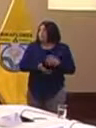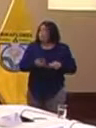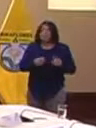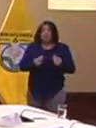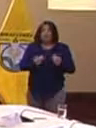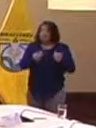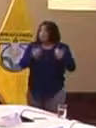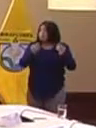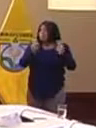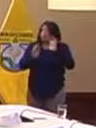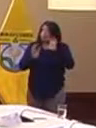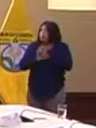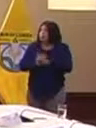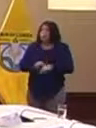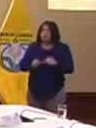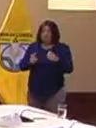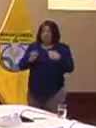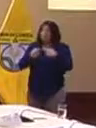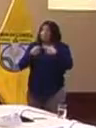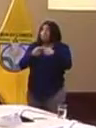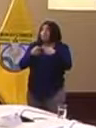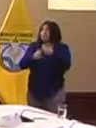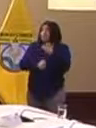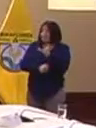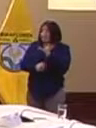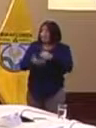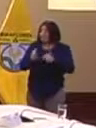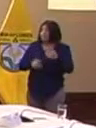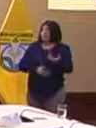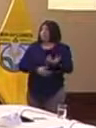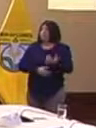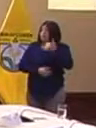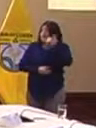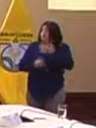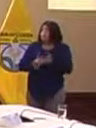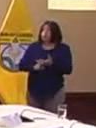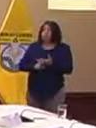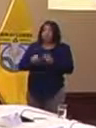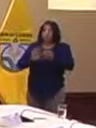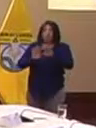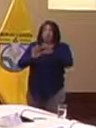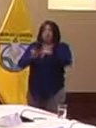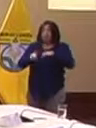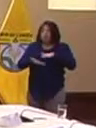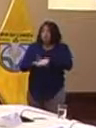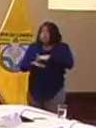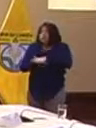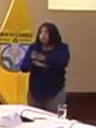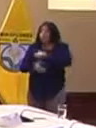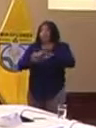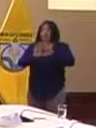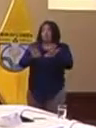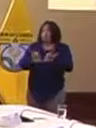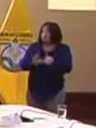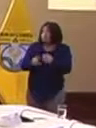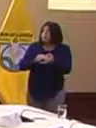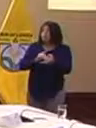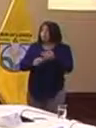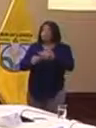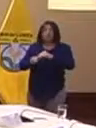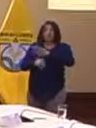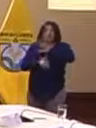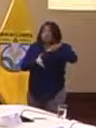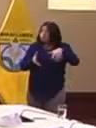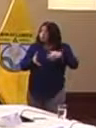más rápidamente. Por ejemplo, las baterías de los teléfonos, las impresoras, las computadoras, todos los que